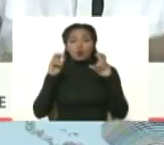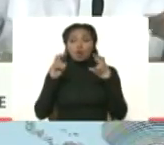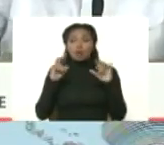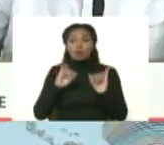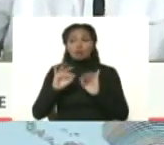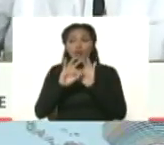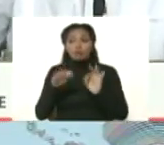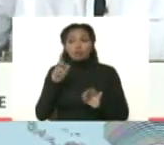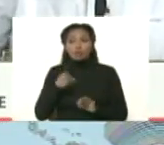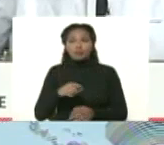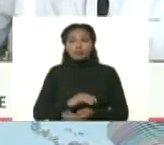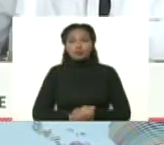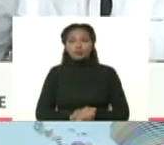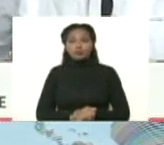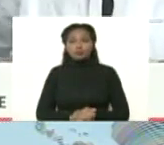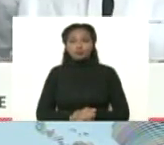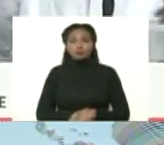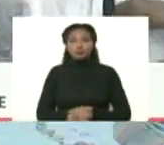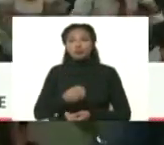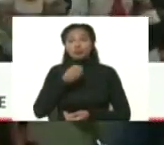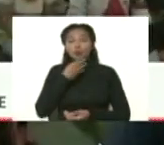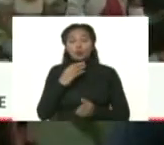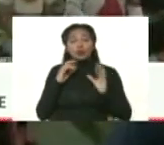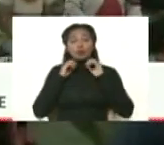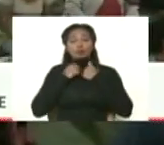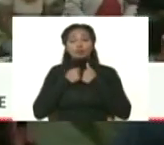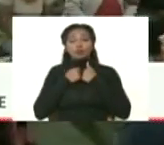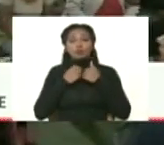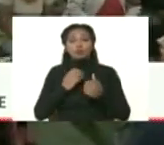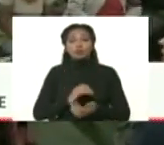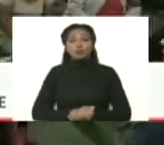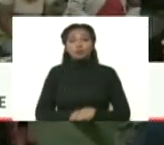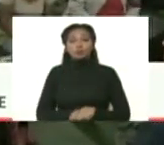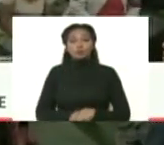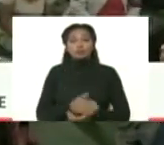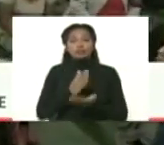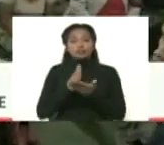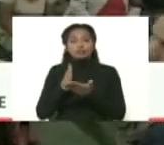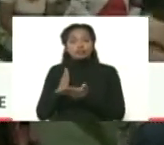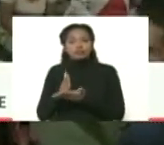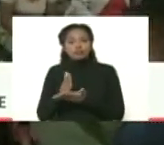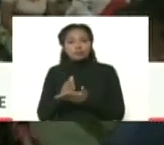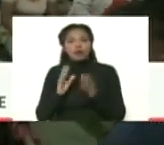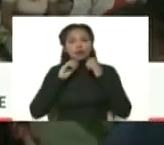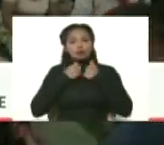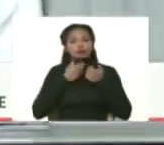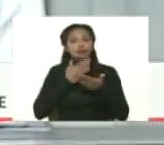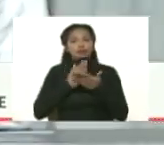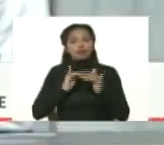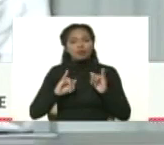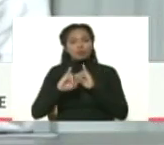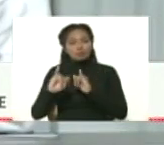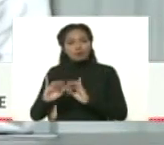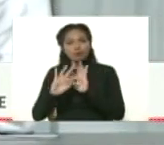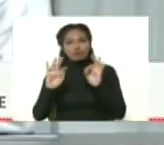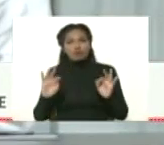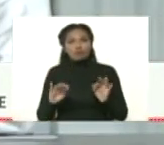eso. Bueno, Aristóbulo. Siempre Aristóbulo tiene varias ventajas. Es un